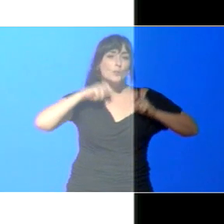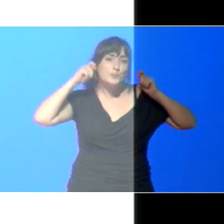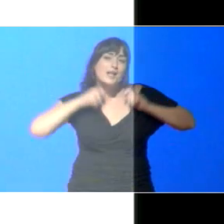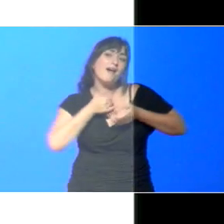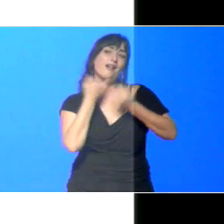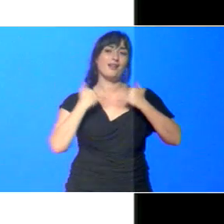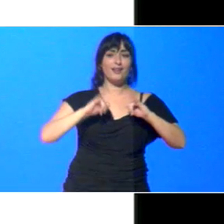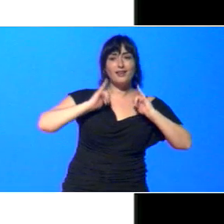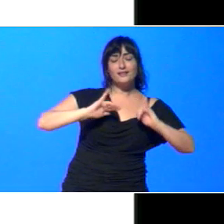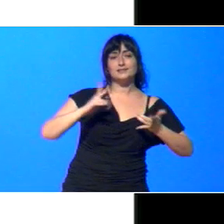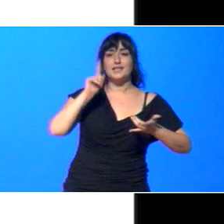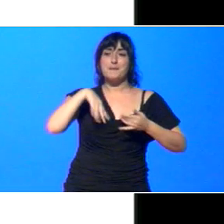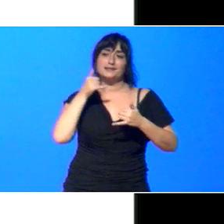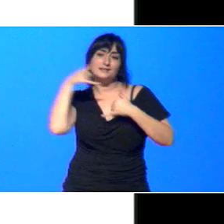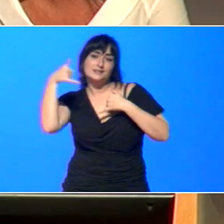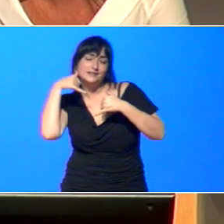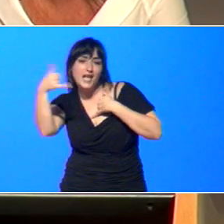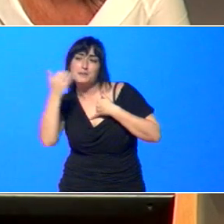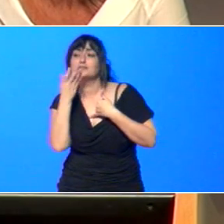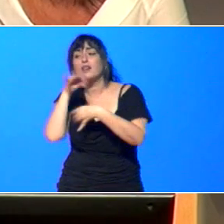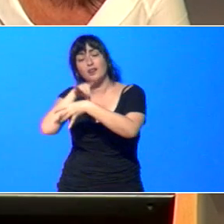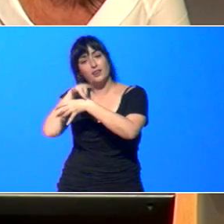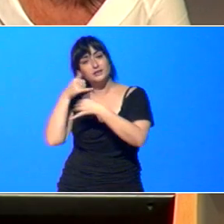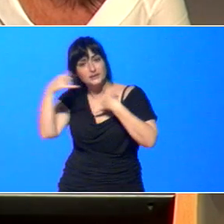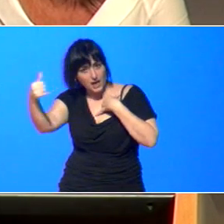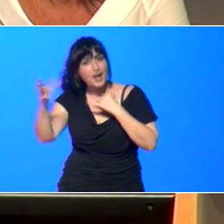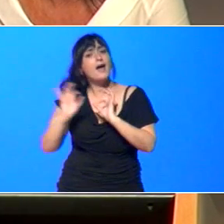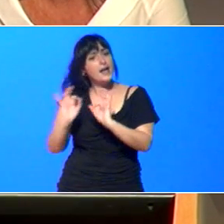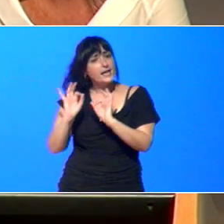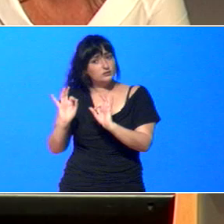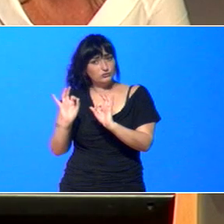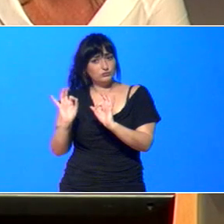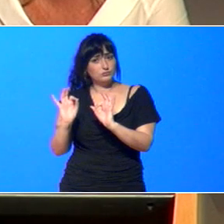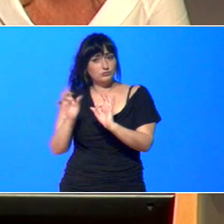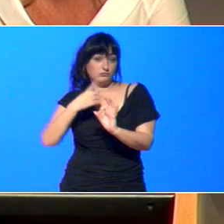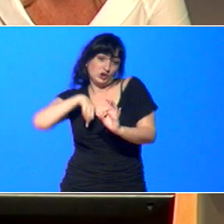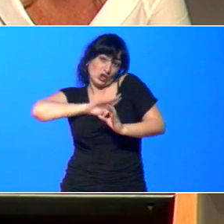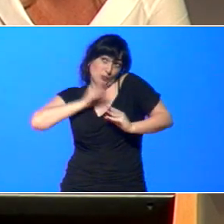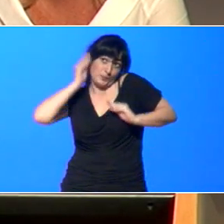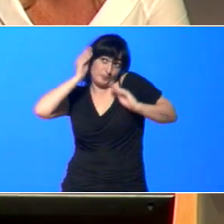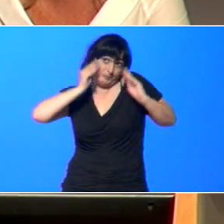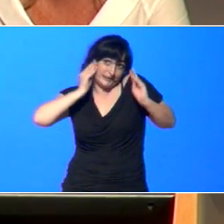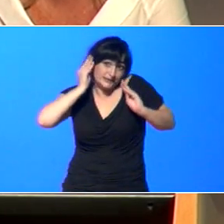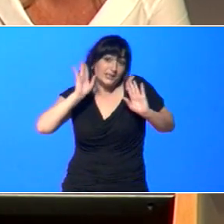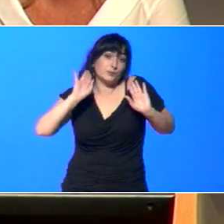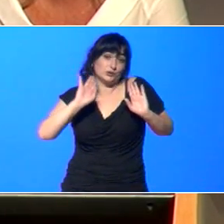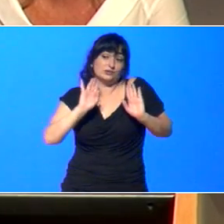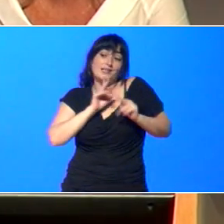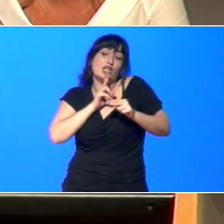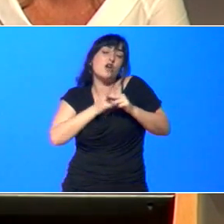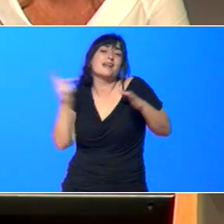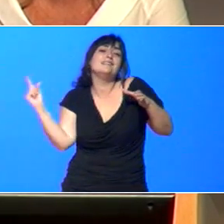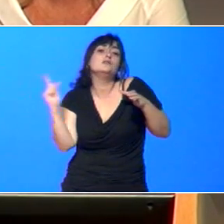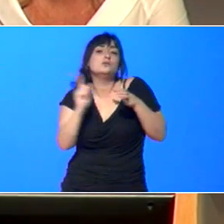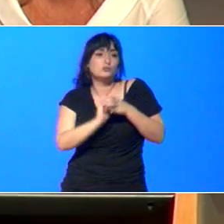les llama por teléfono si un día no van y están enfermos. Eso sería, eso es lo que nosotros pensamos que es una escuela inclusiva.